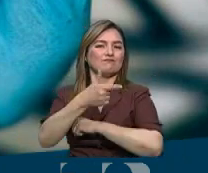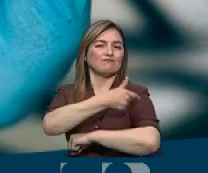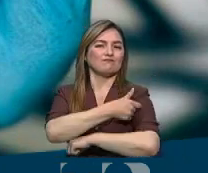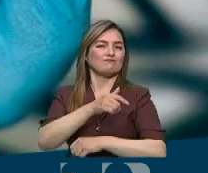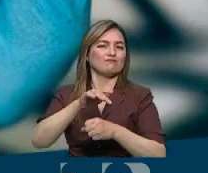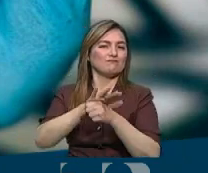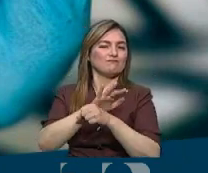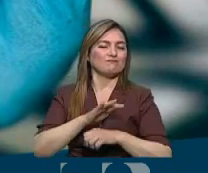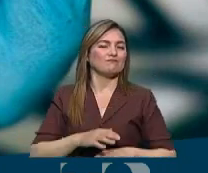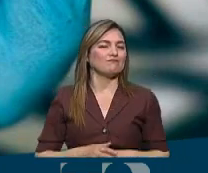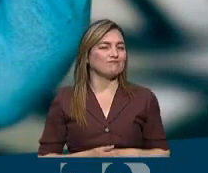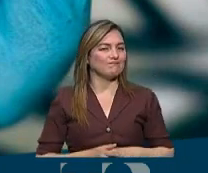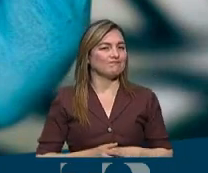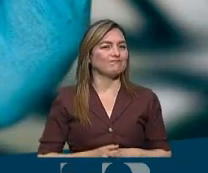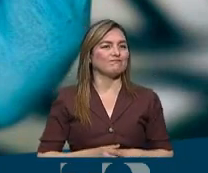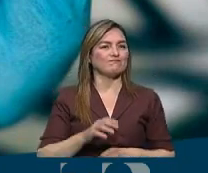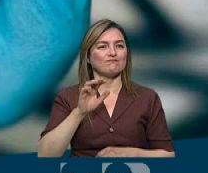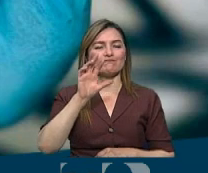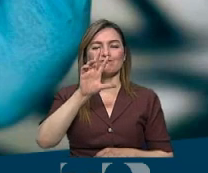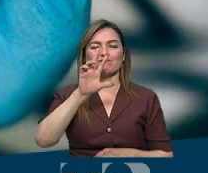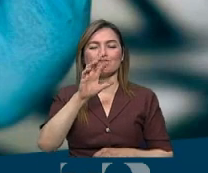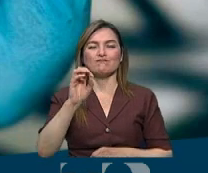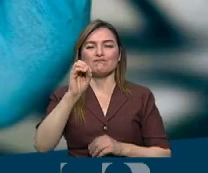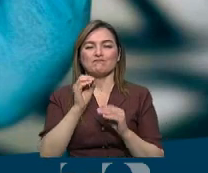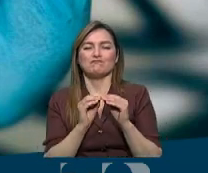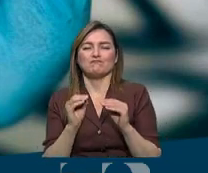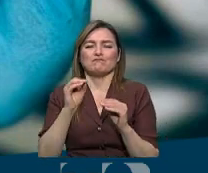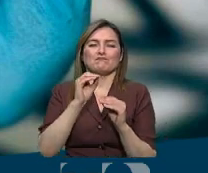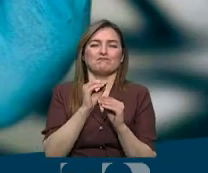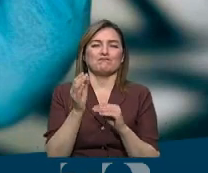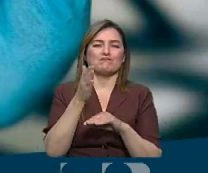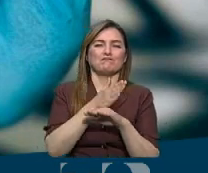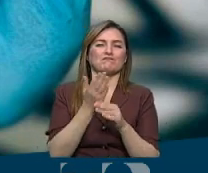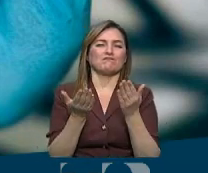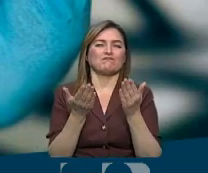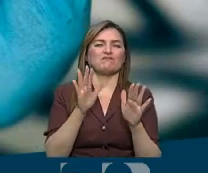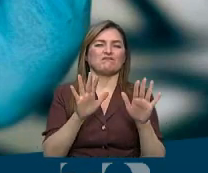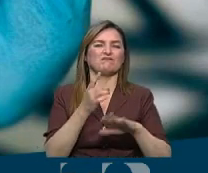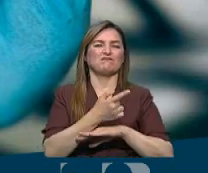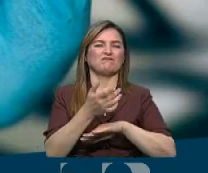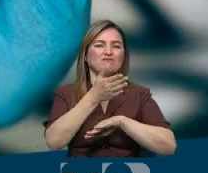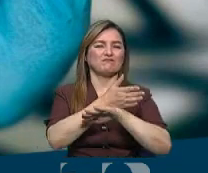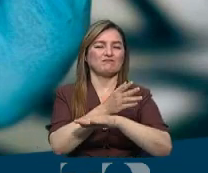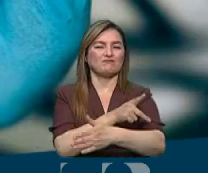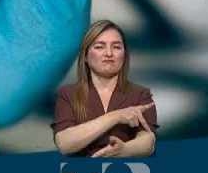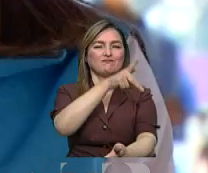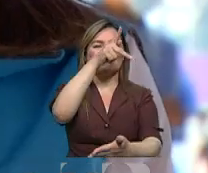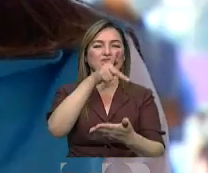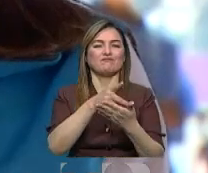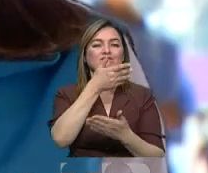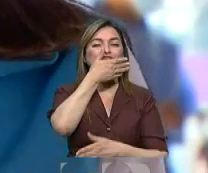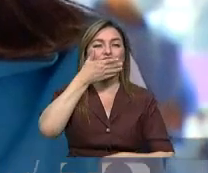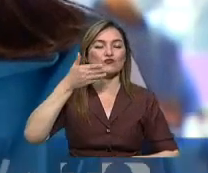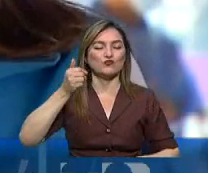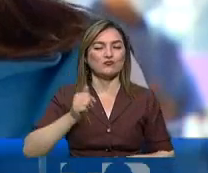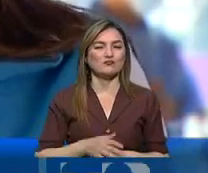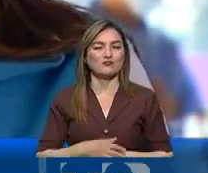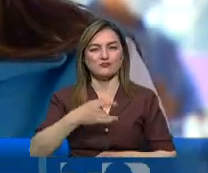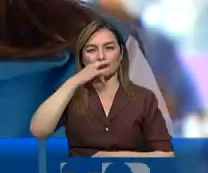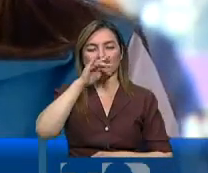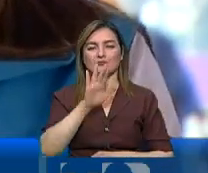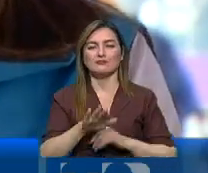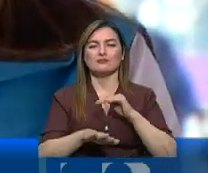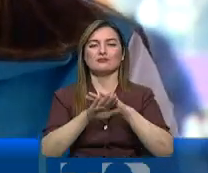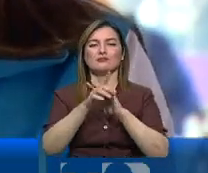completo es decir sólo 3% más que hace diez días en pichincha las cifras son mejores los niños a